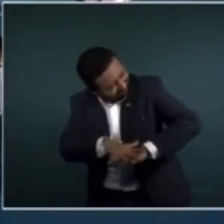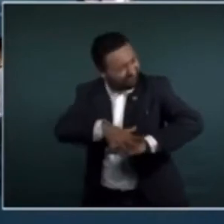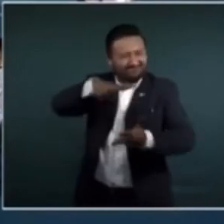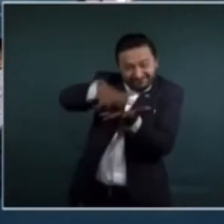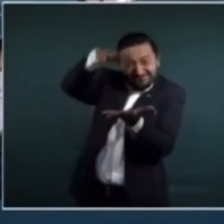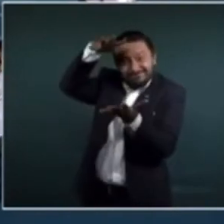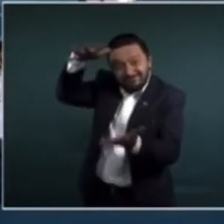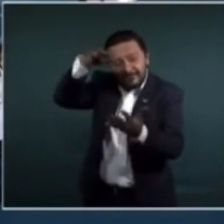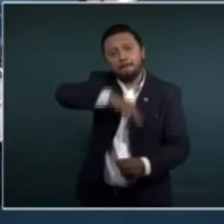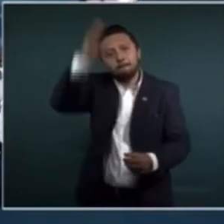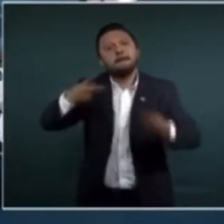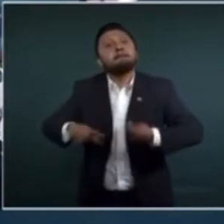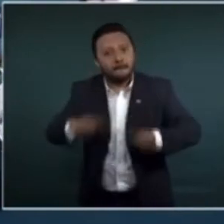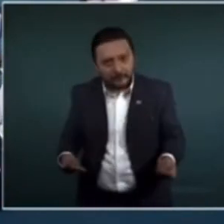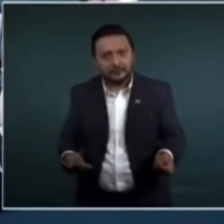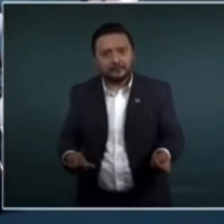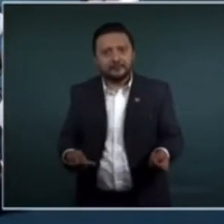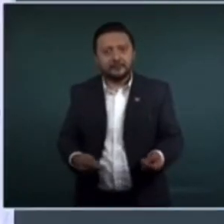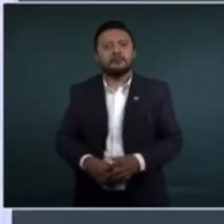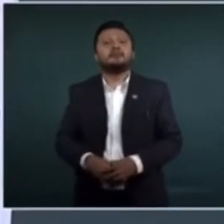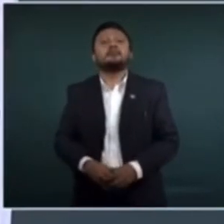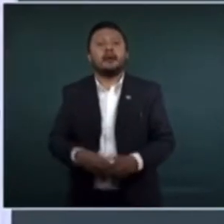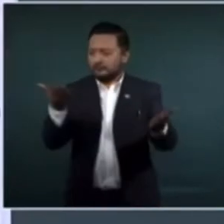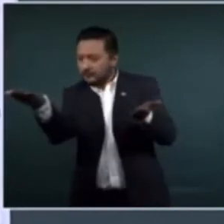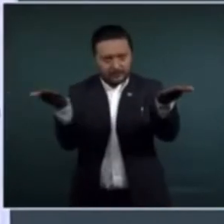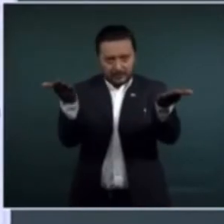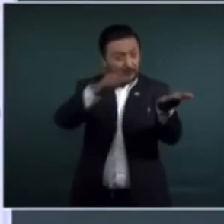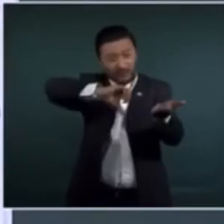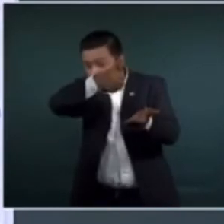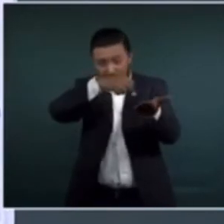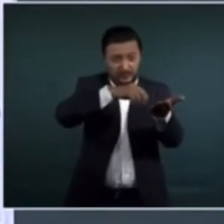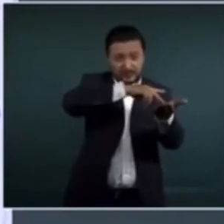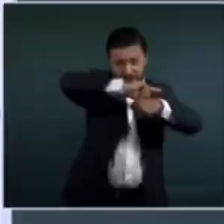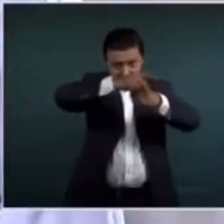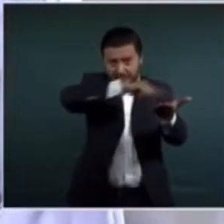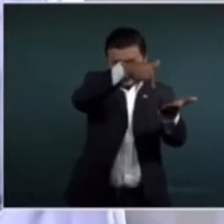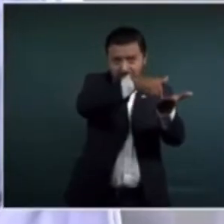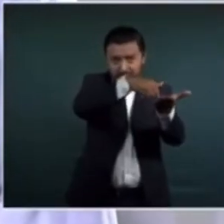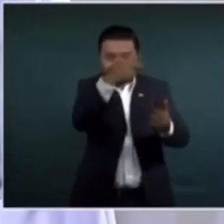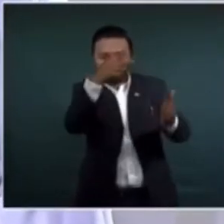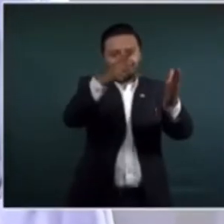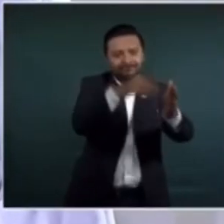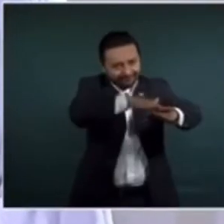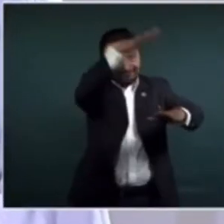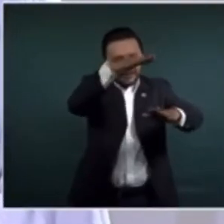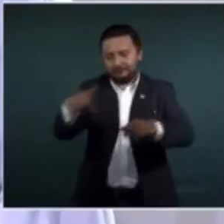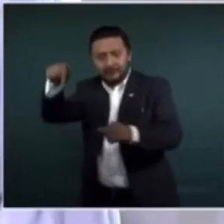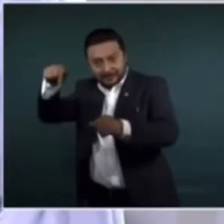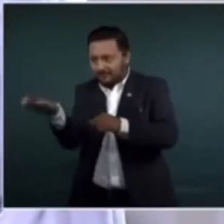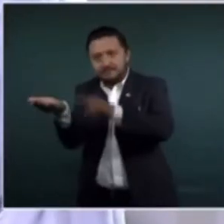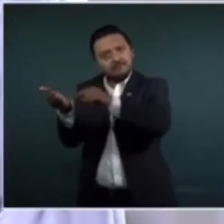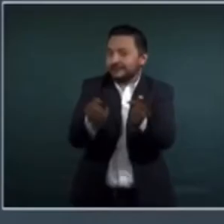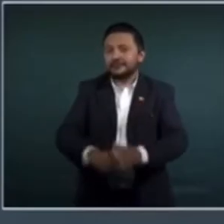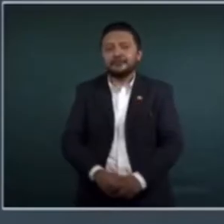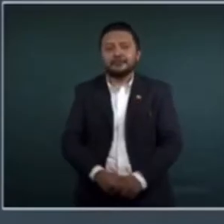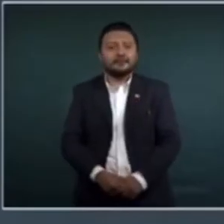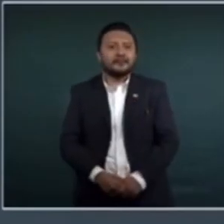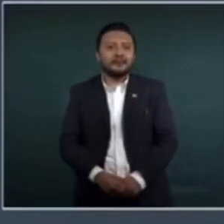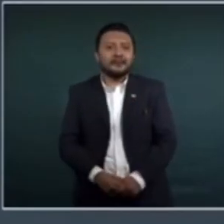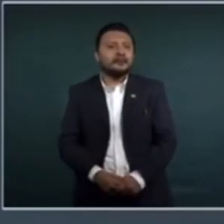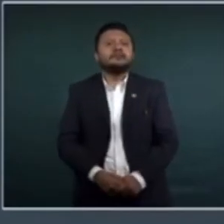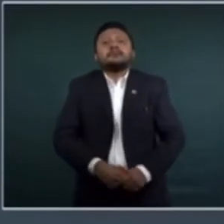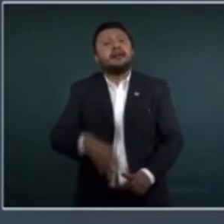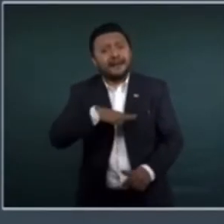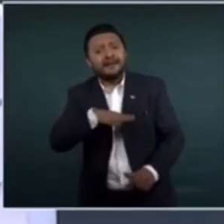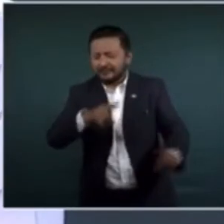fallecidos, de acuerdo a la población, con relación, comparando con lo sucedido en nuestro país. Y tiene que haber